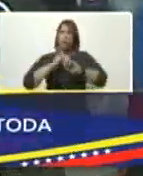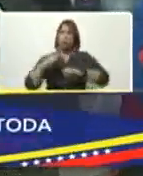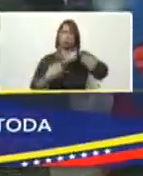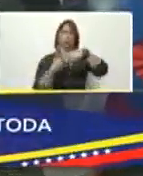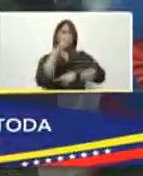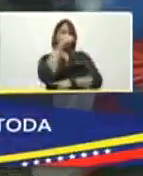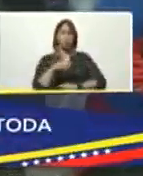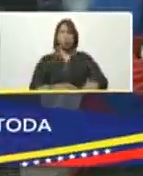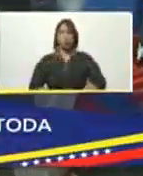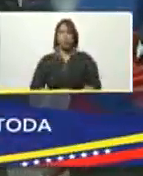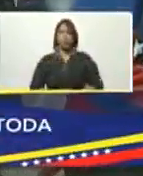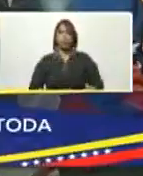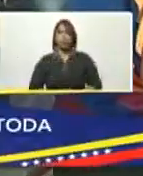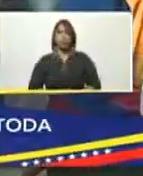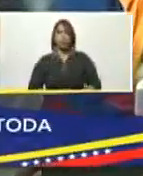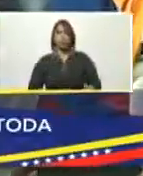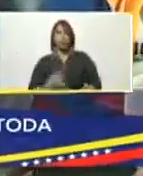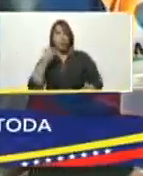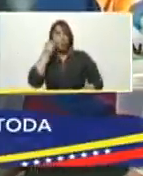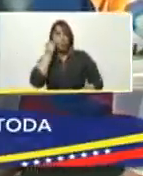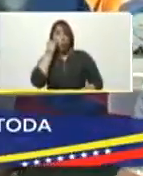revolución. La mujer,